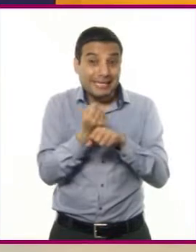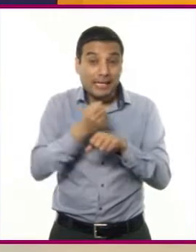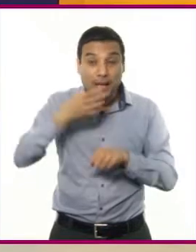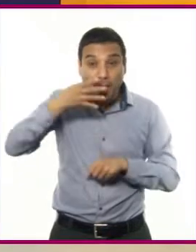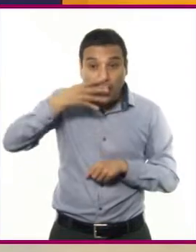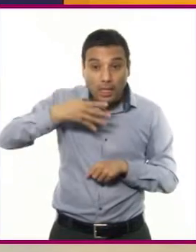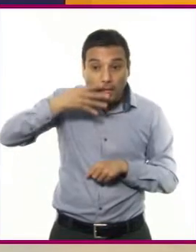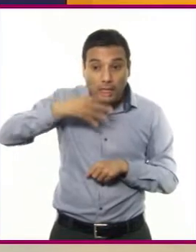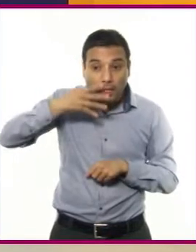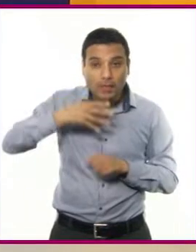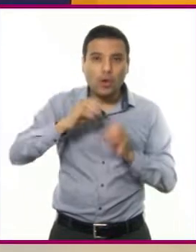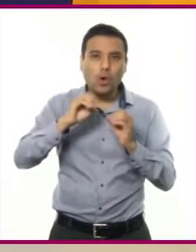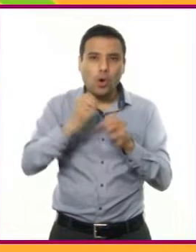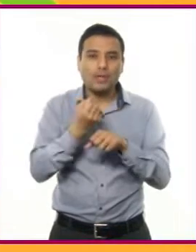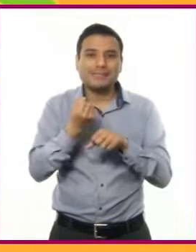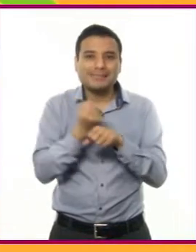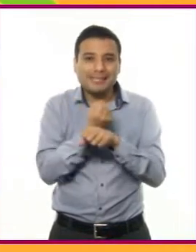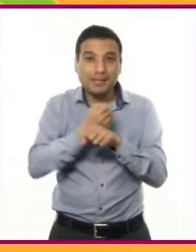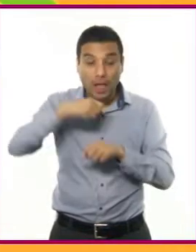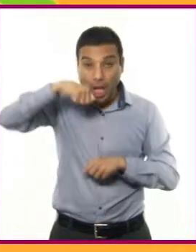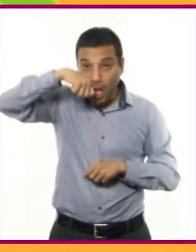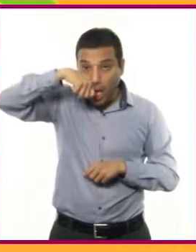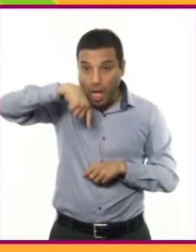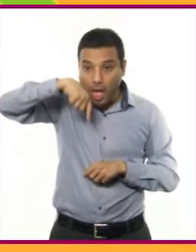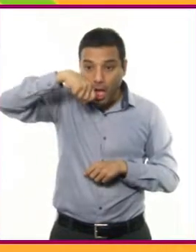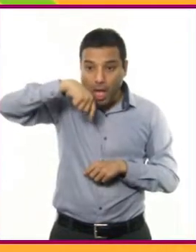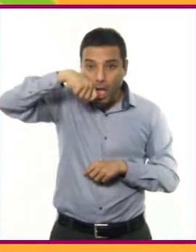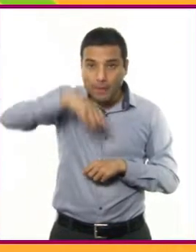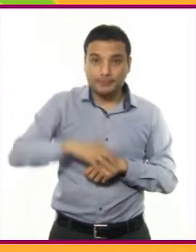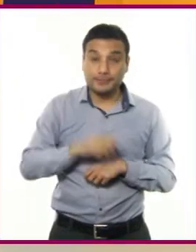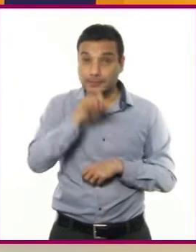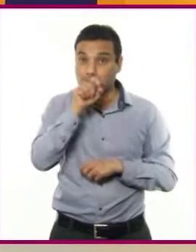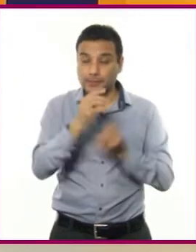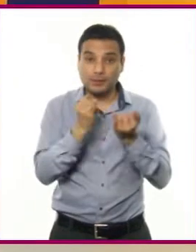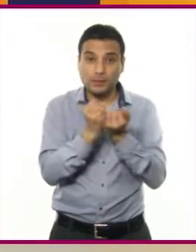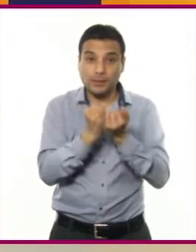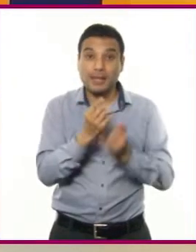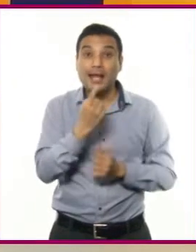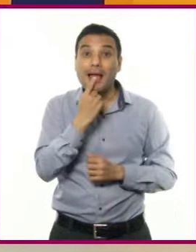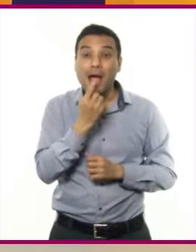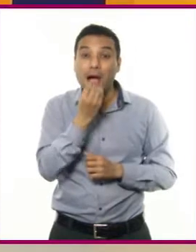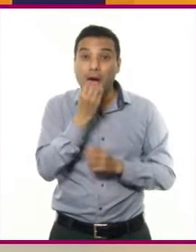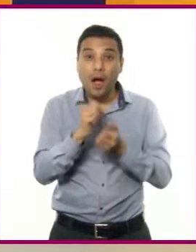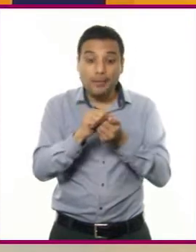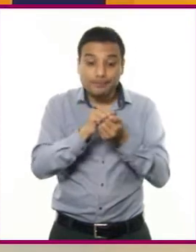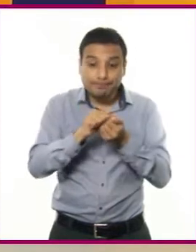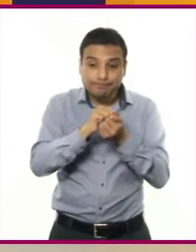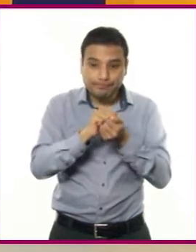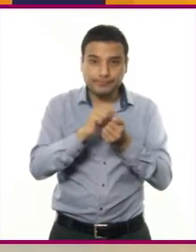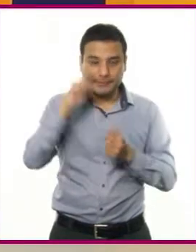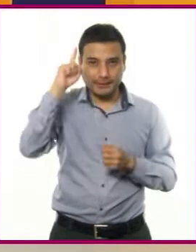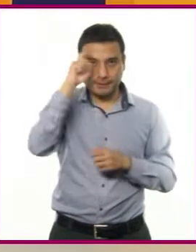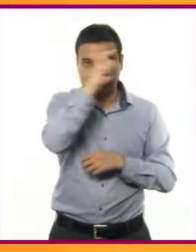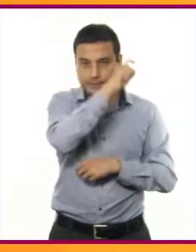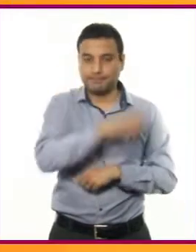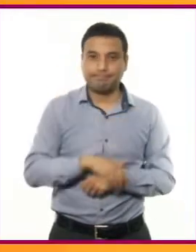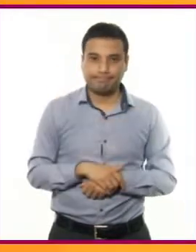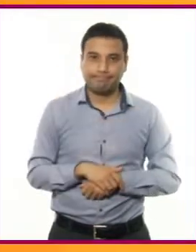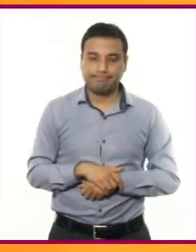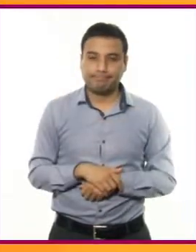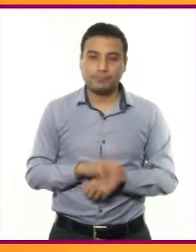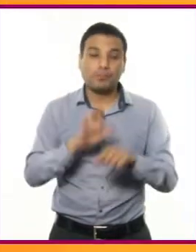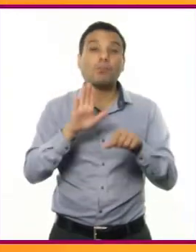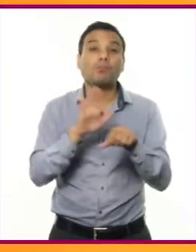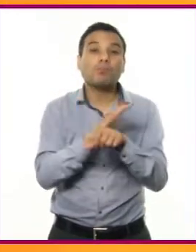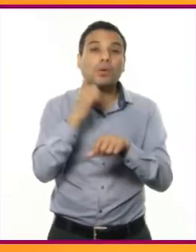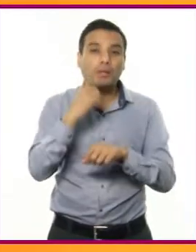nariz con goteo frecuente y problemas para tragar. Esto si se inhala. Puede